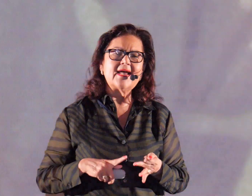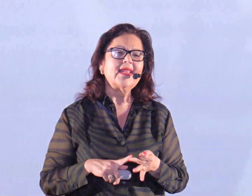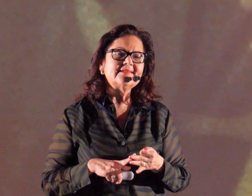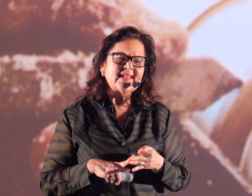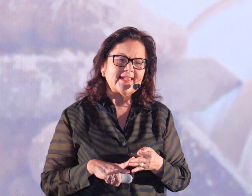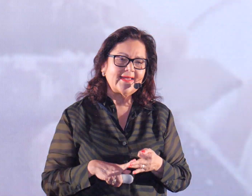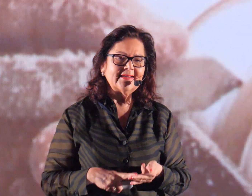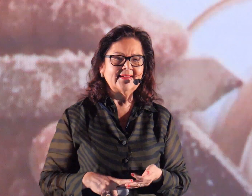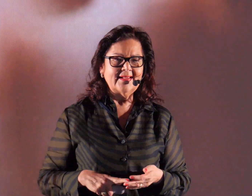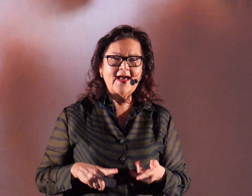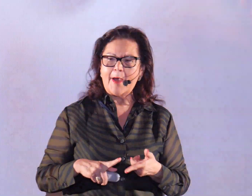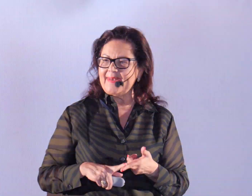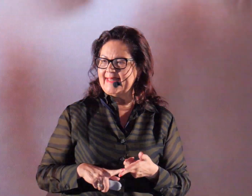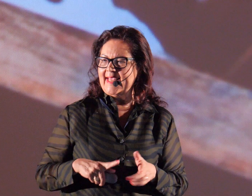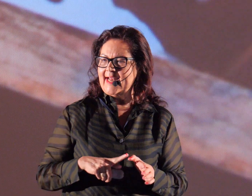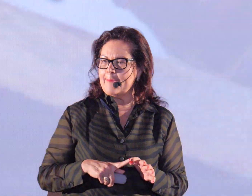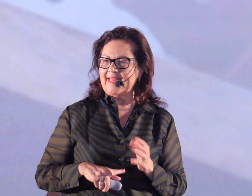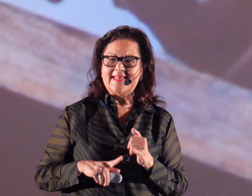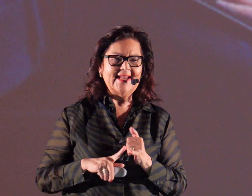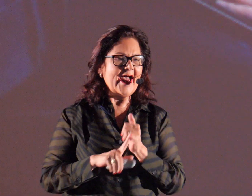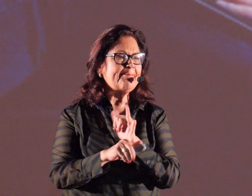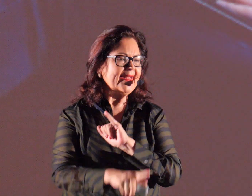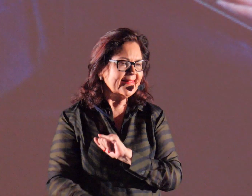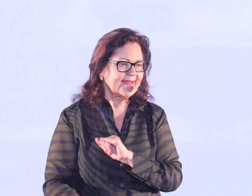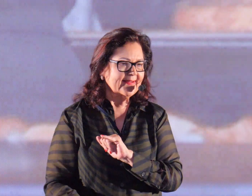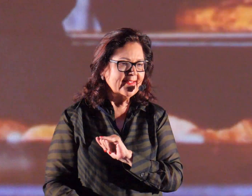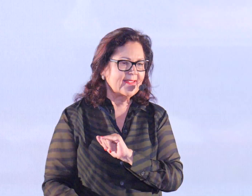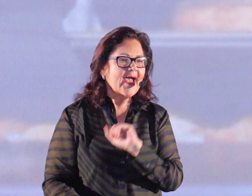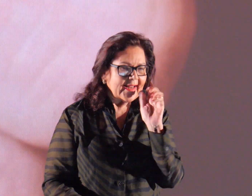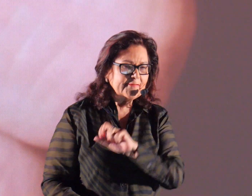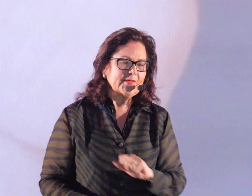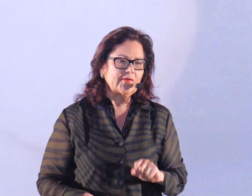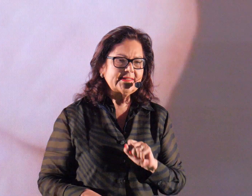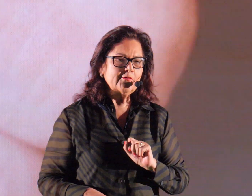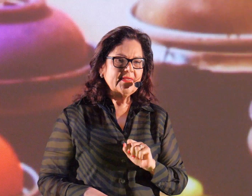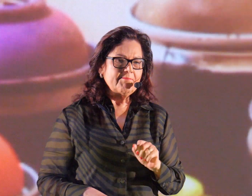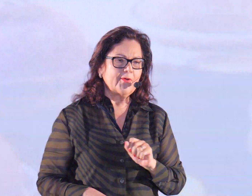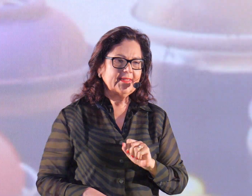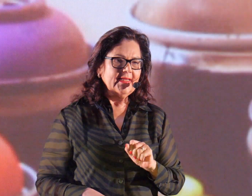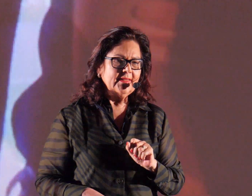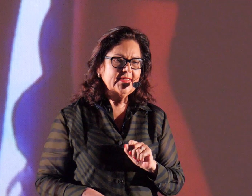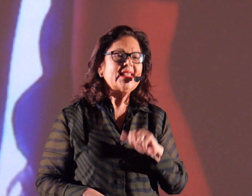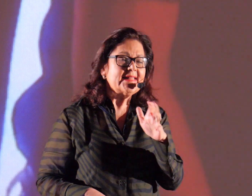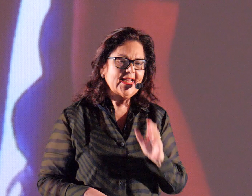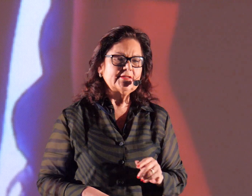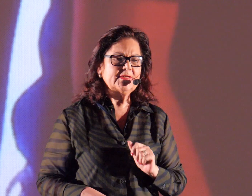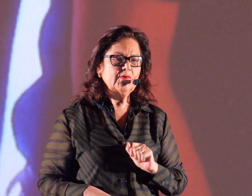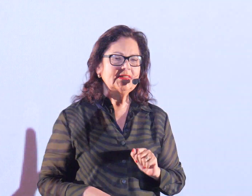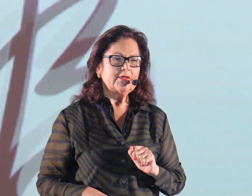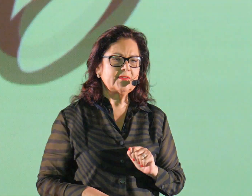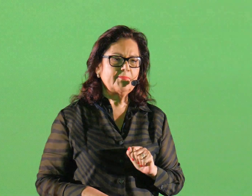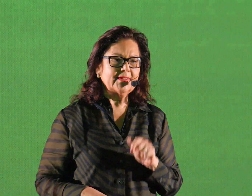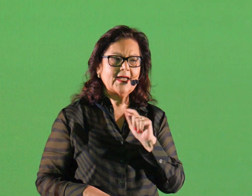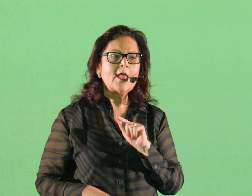enseñar enseñar aprender aprender aprender a las personas que nos importan y de